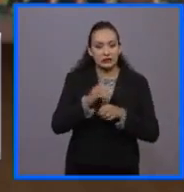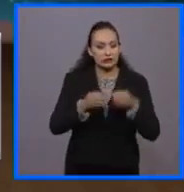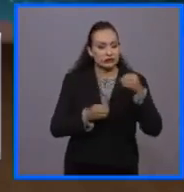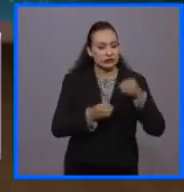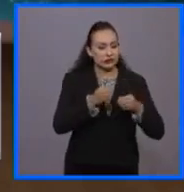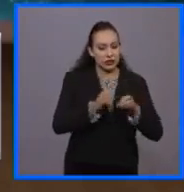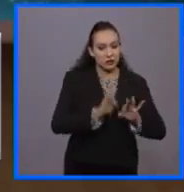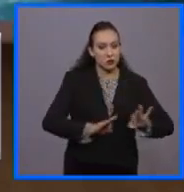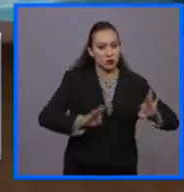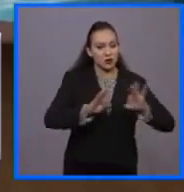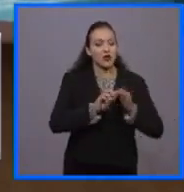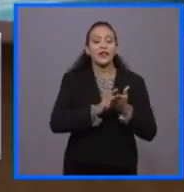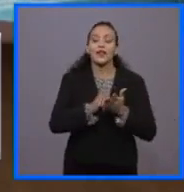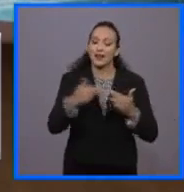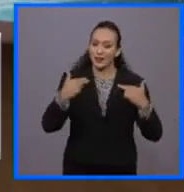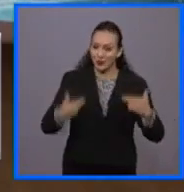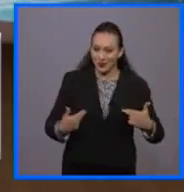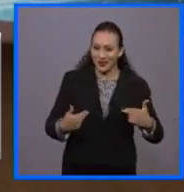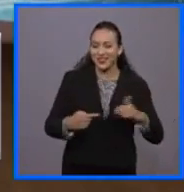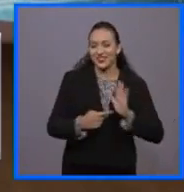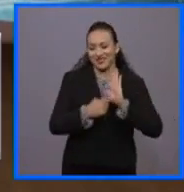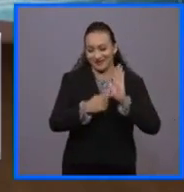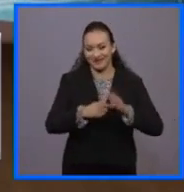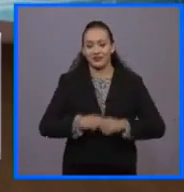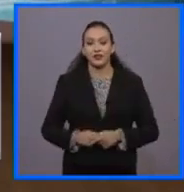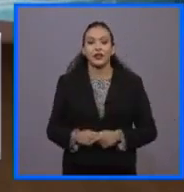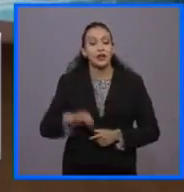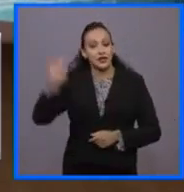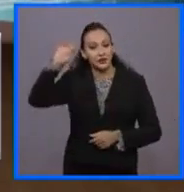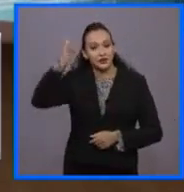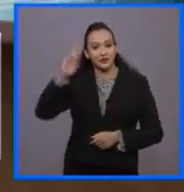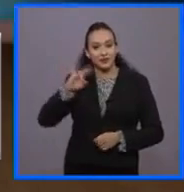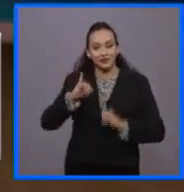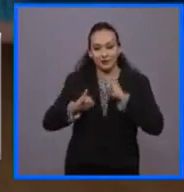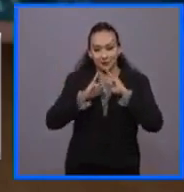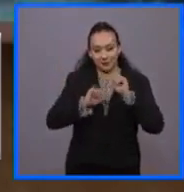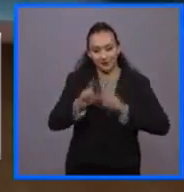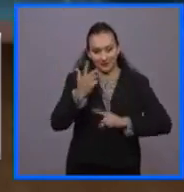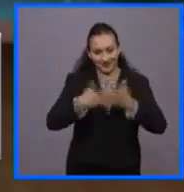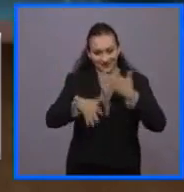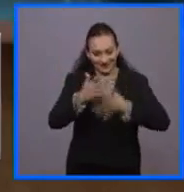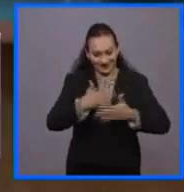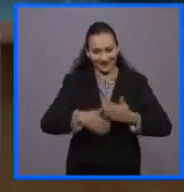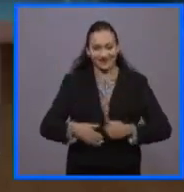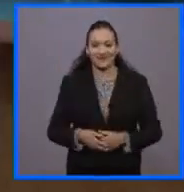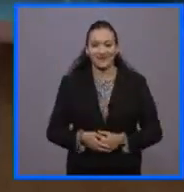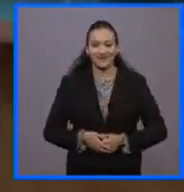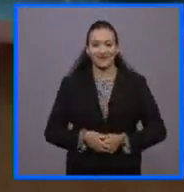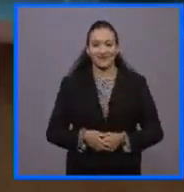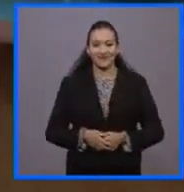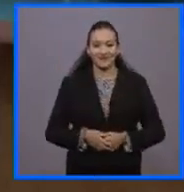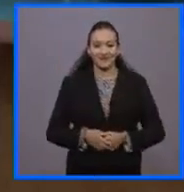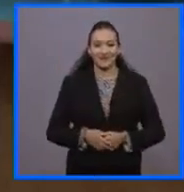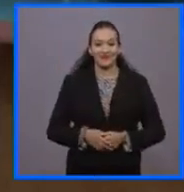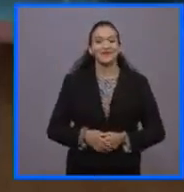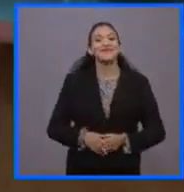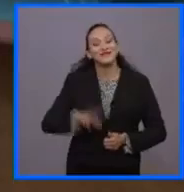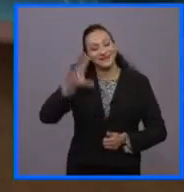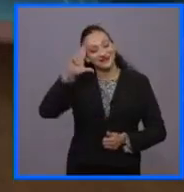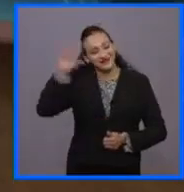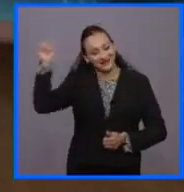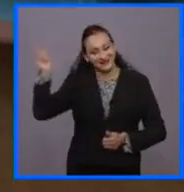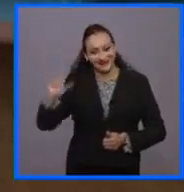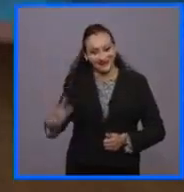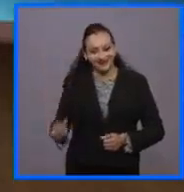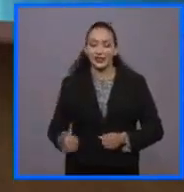y de derechos humanos más destacada. Eusiris Rostro en la interpretación en lengua de señas mexicana. Hola, Eusiris.